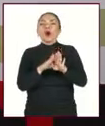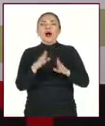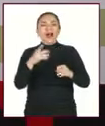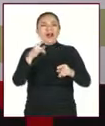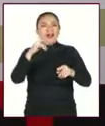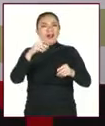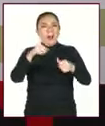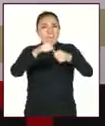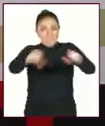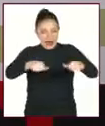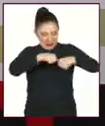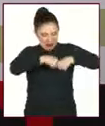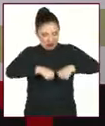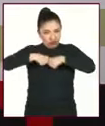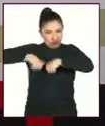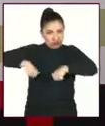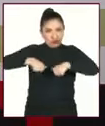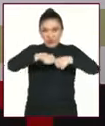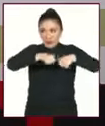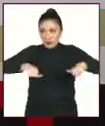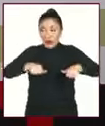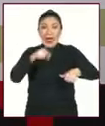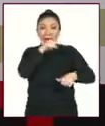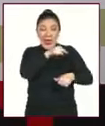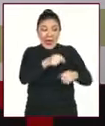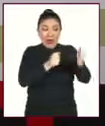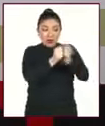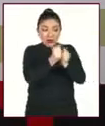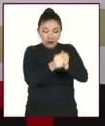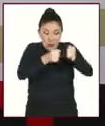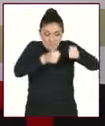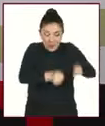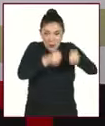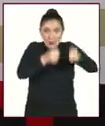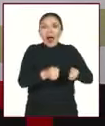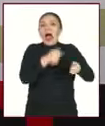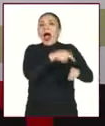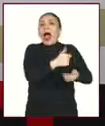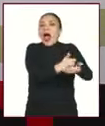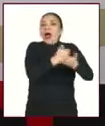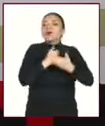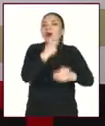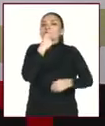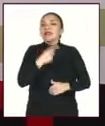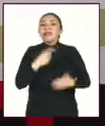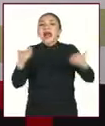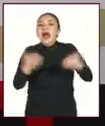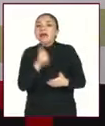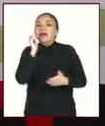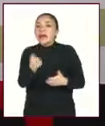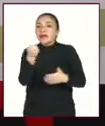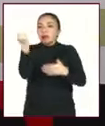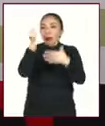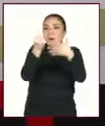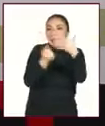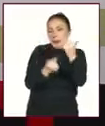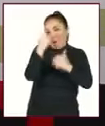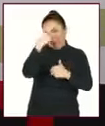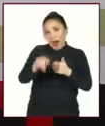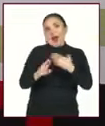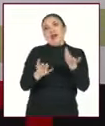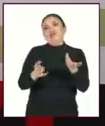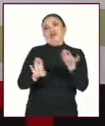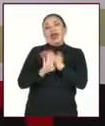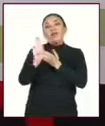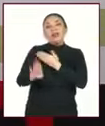el desfibrilador hoy en día ya nos va dando los pasos qué es lo que se tiene que hacer justo para evitar que